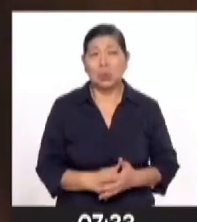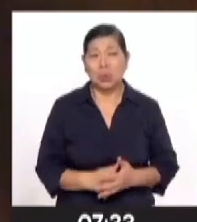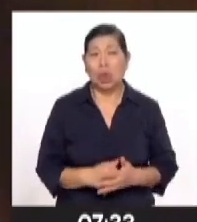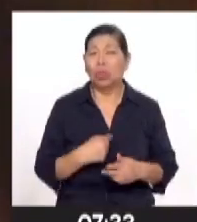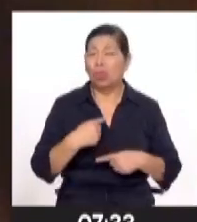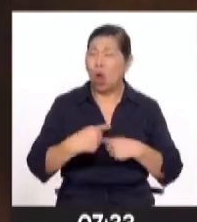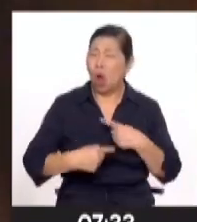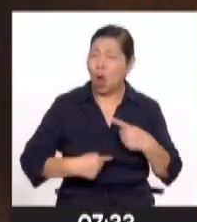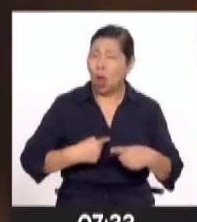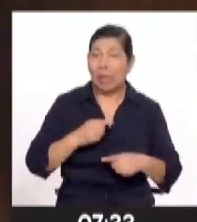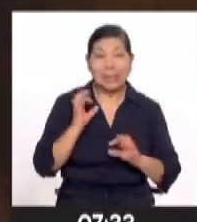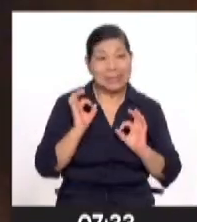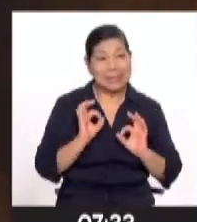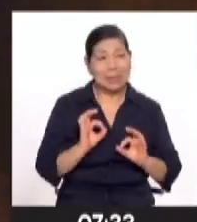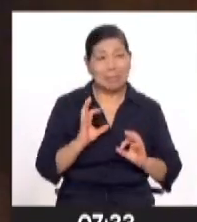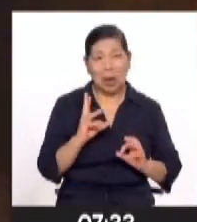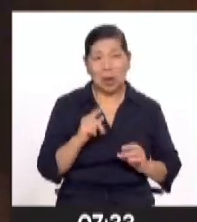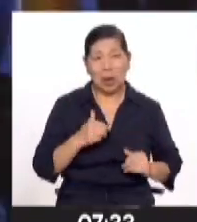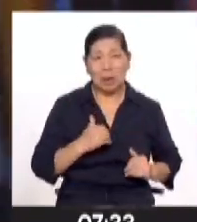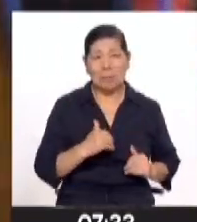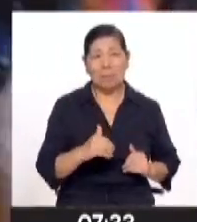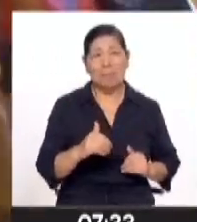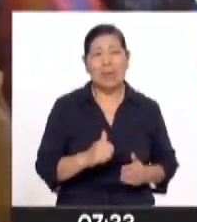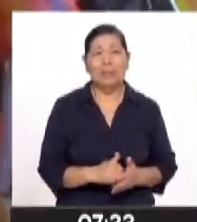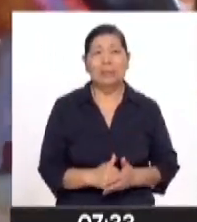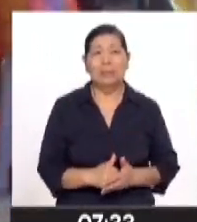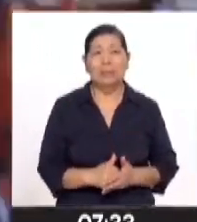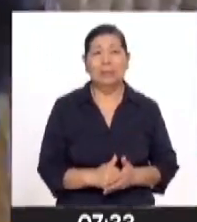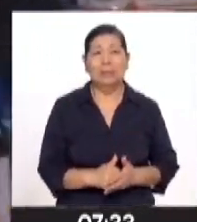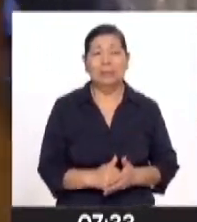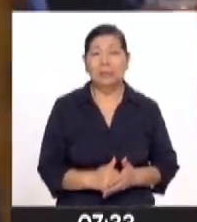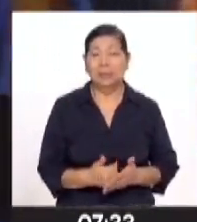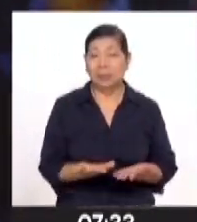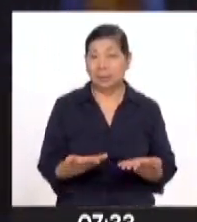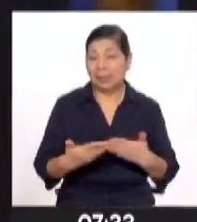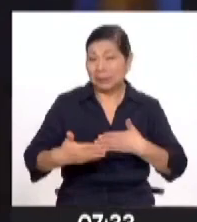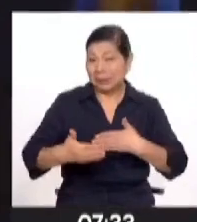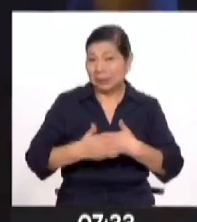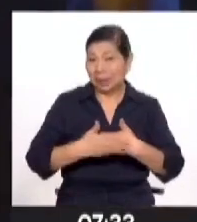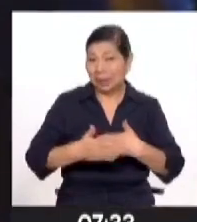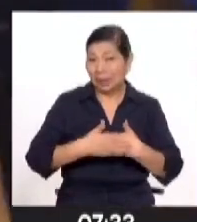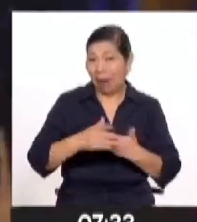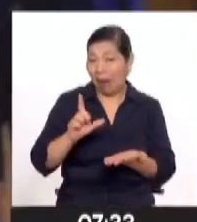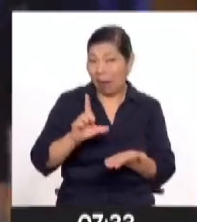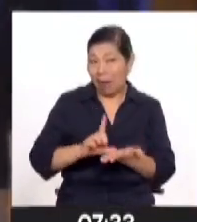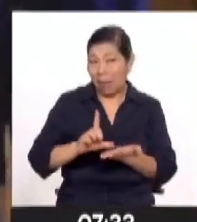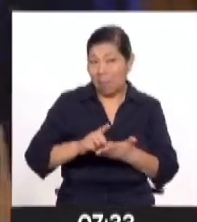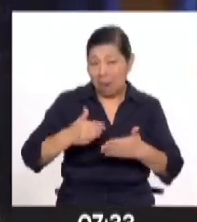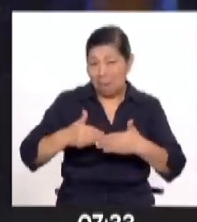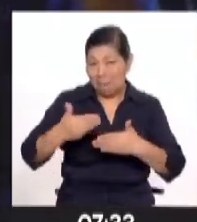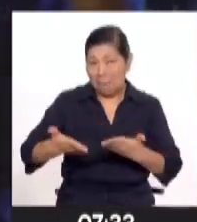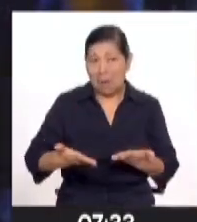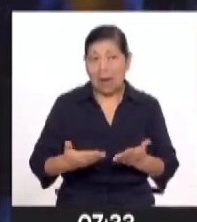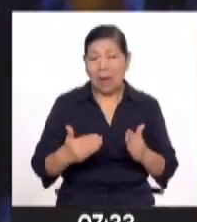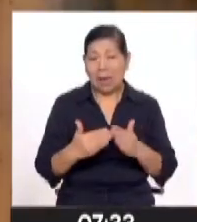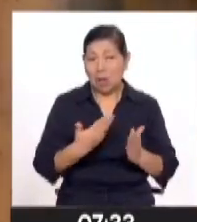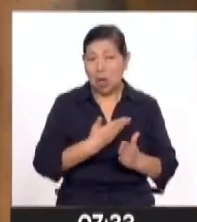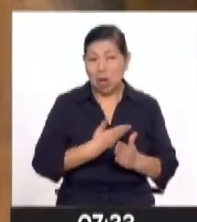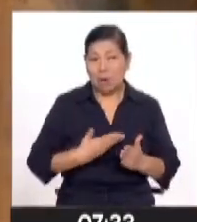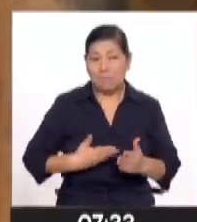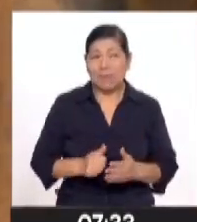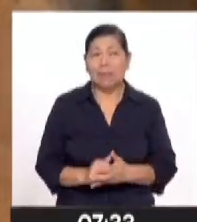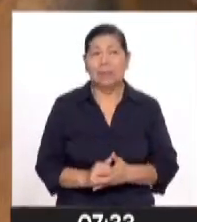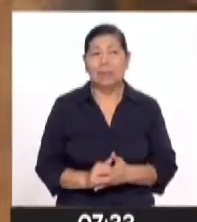a diario se registran robos en esta zona. En pleno centro histórico de la capital, a pocos metros de Palacio de